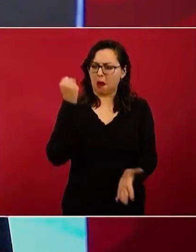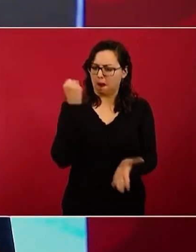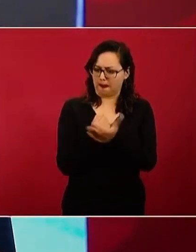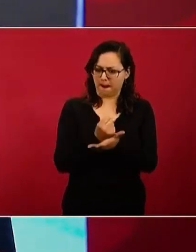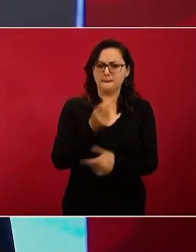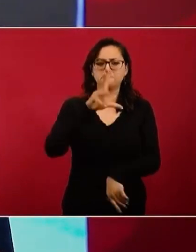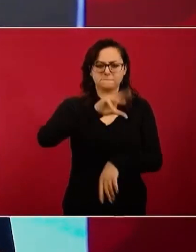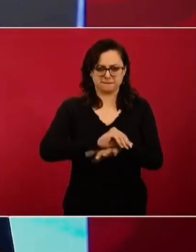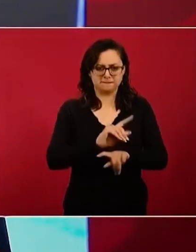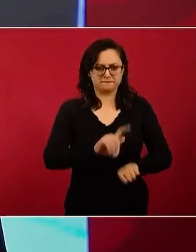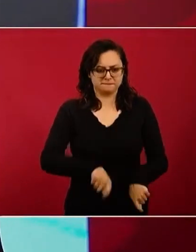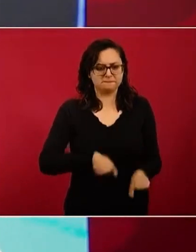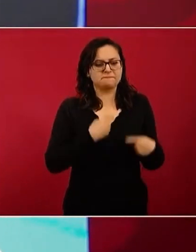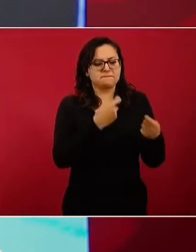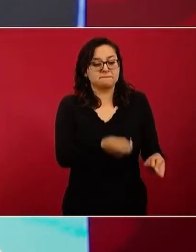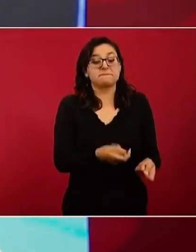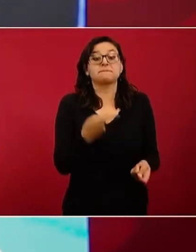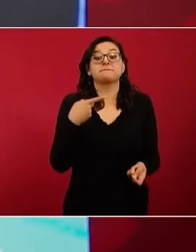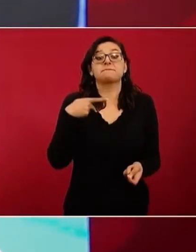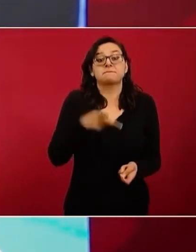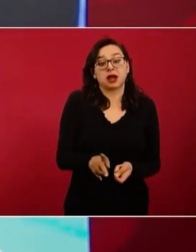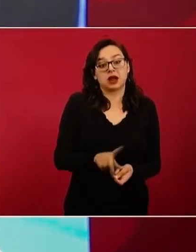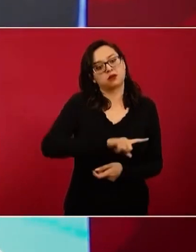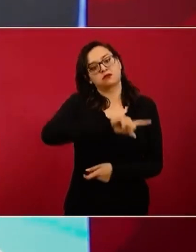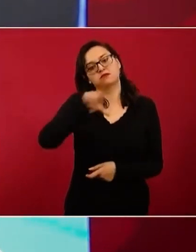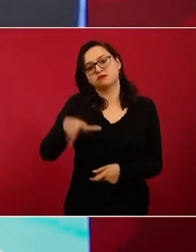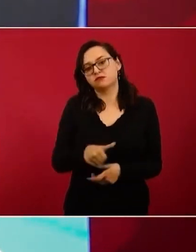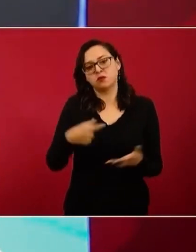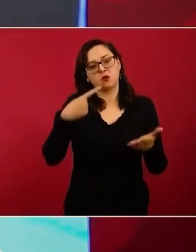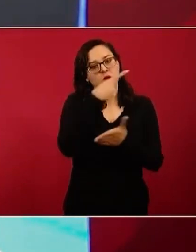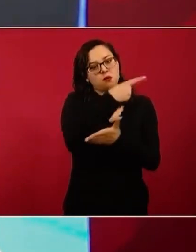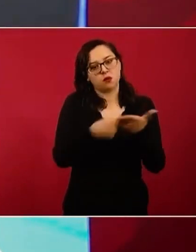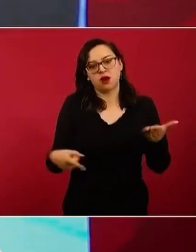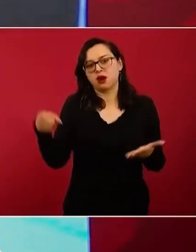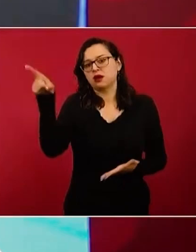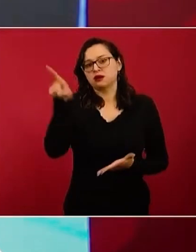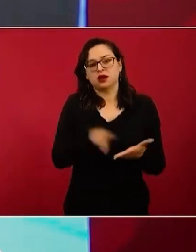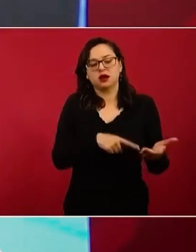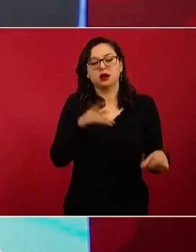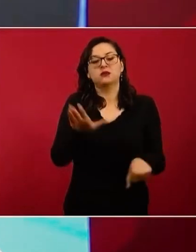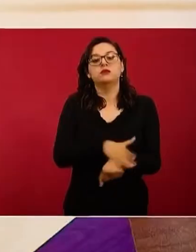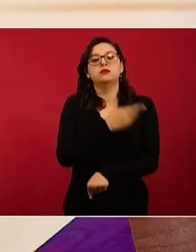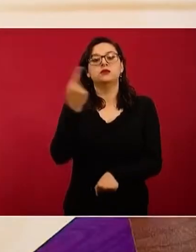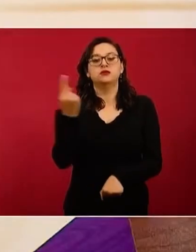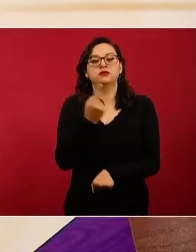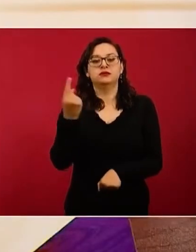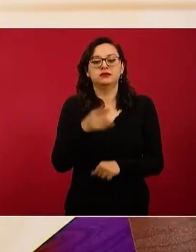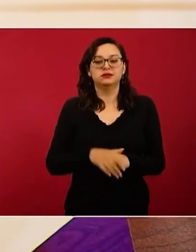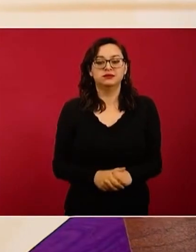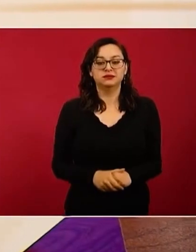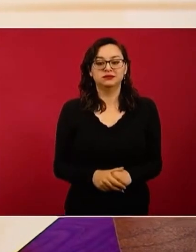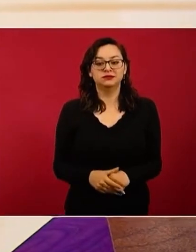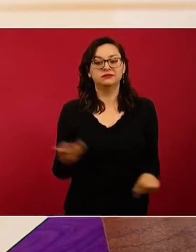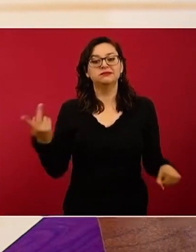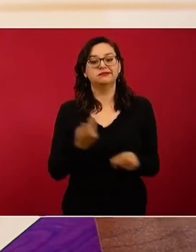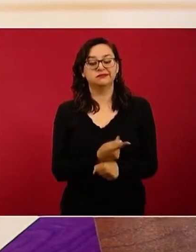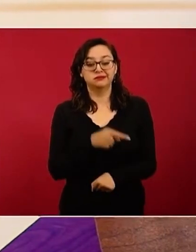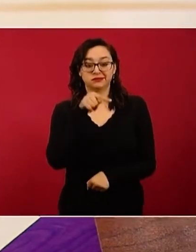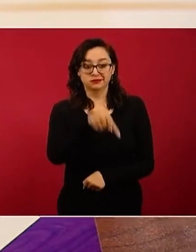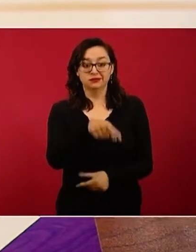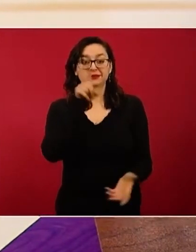se comprobó que se utilizaban para meter combustible de contrabando.